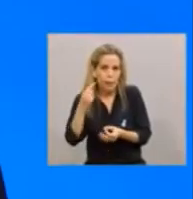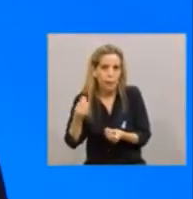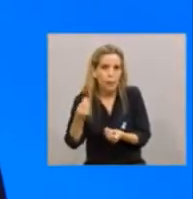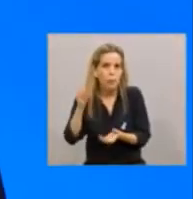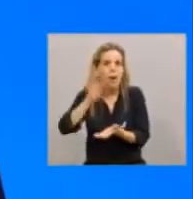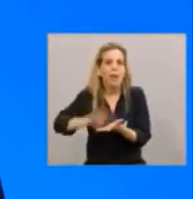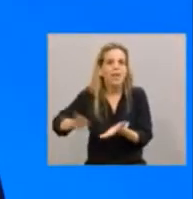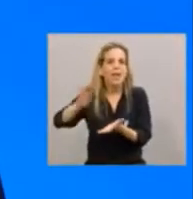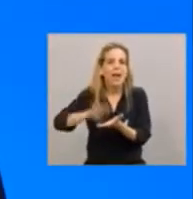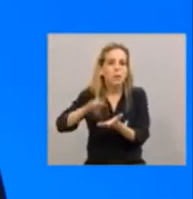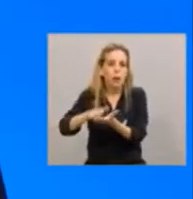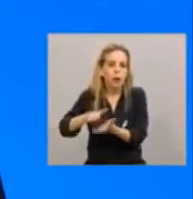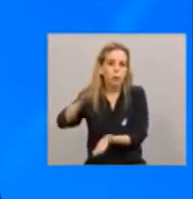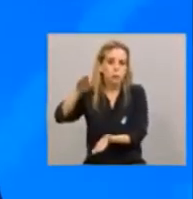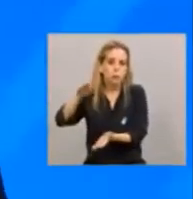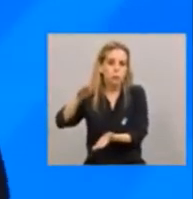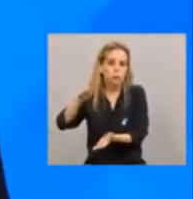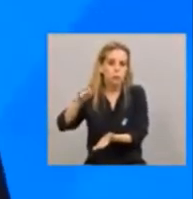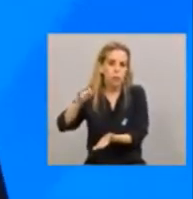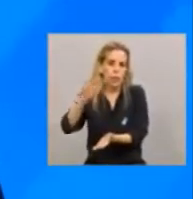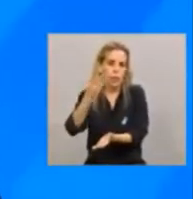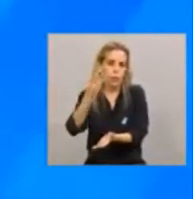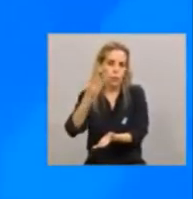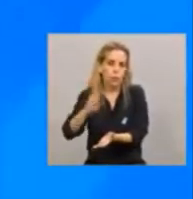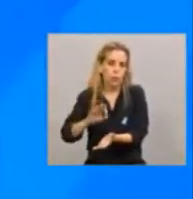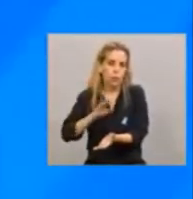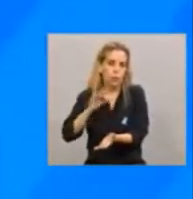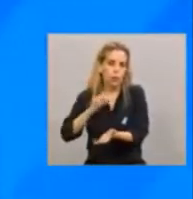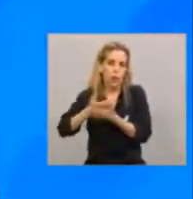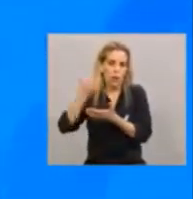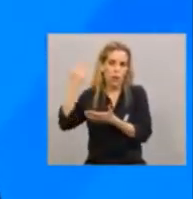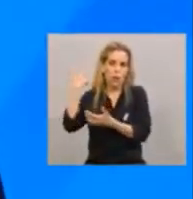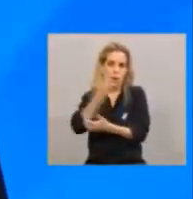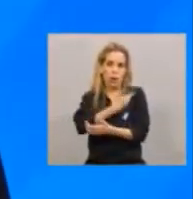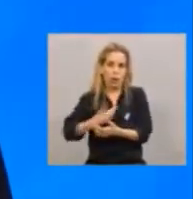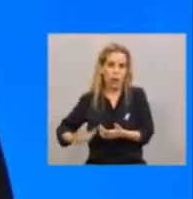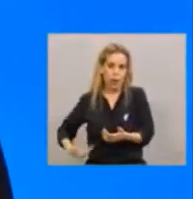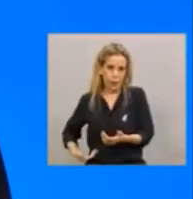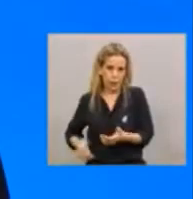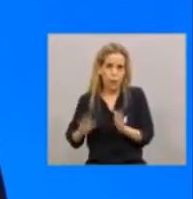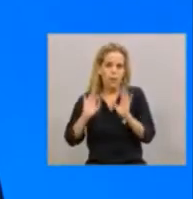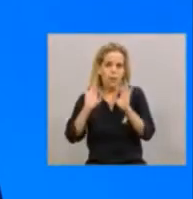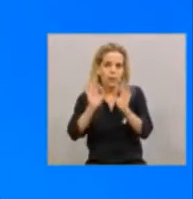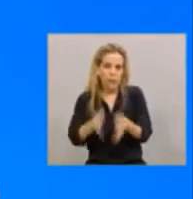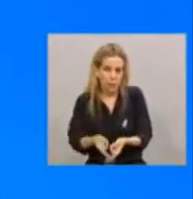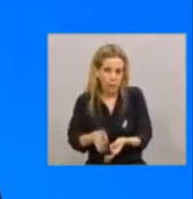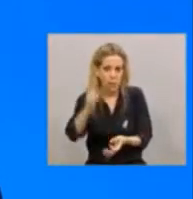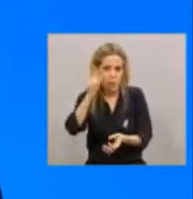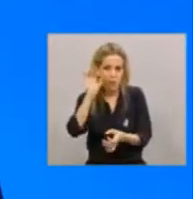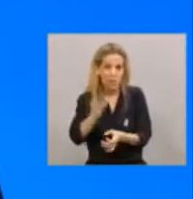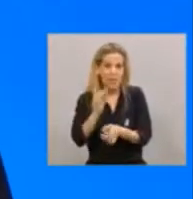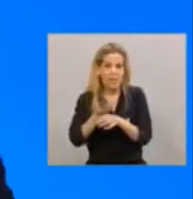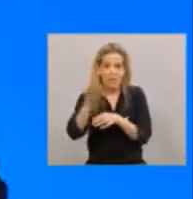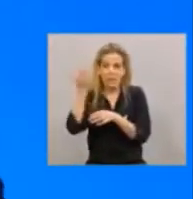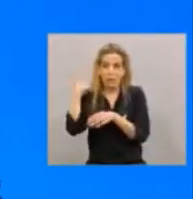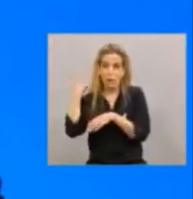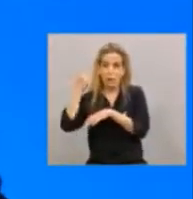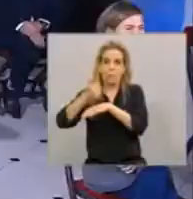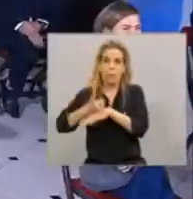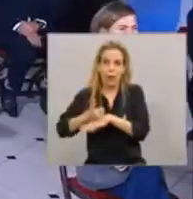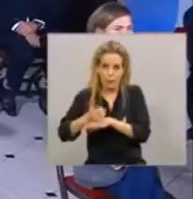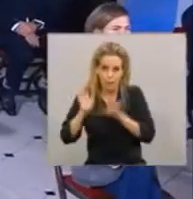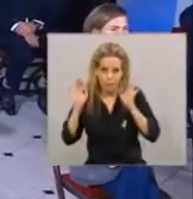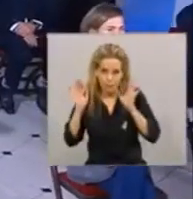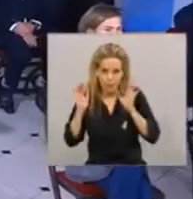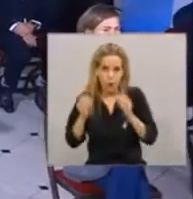nos había quedado estábamos enredados en esa deuda y teníamos que ver como salir de eso sin que